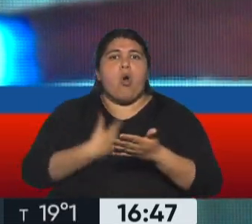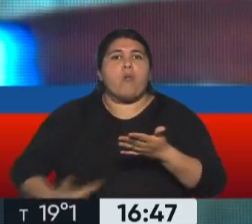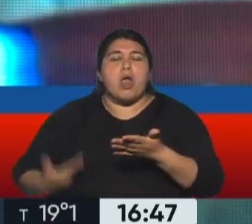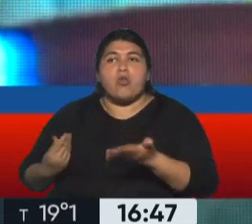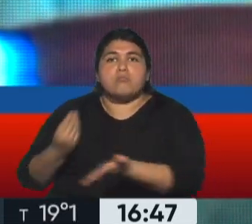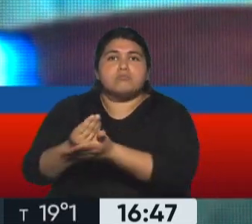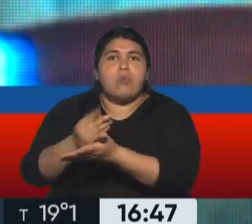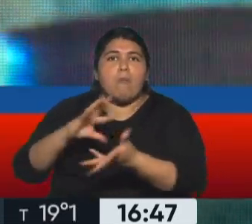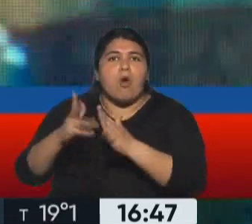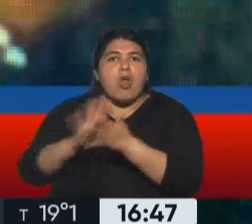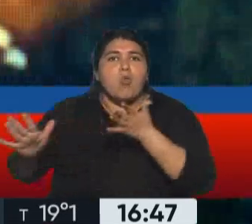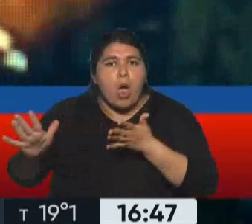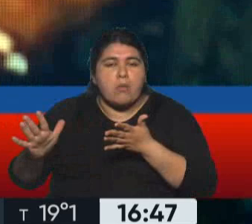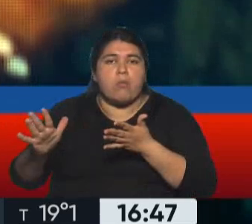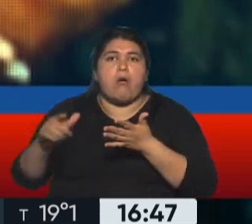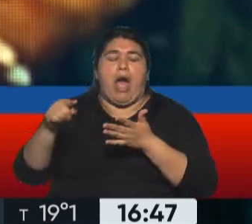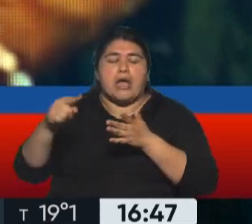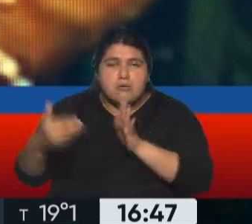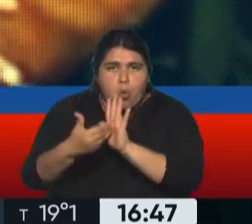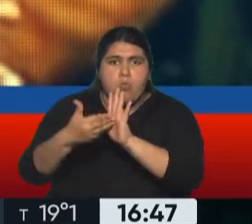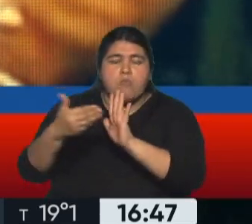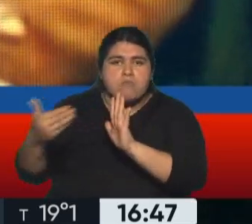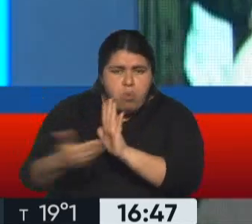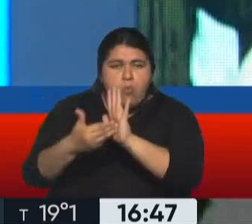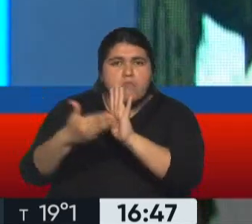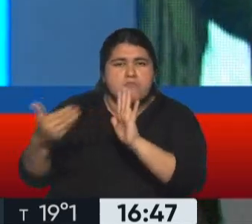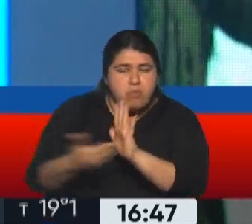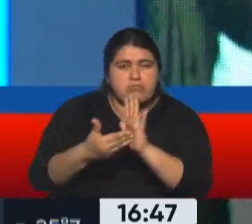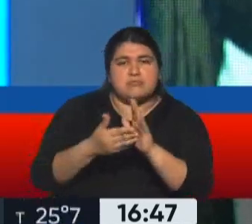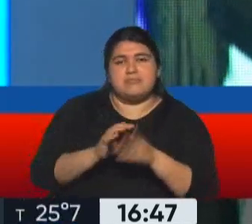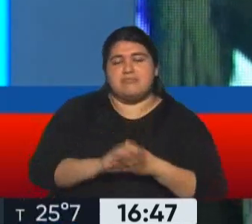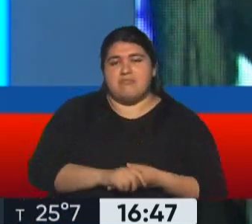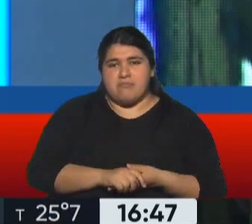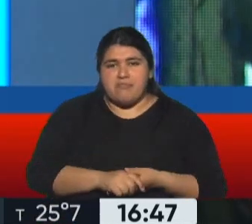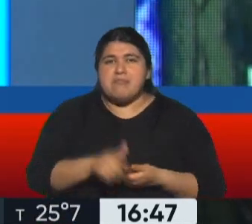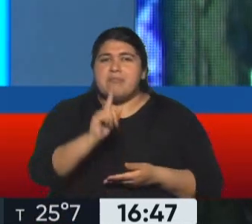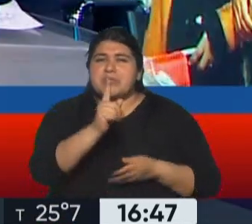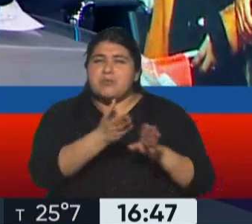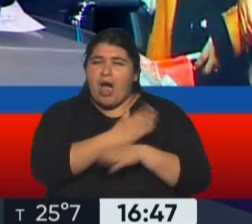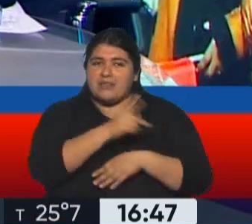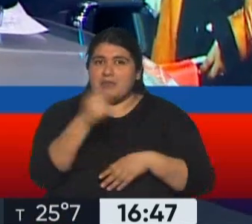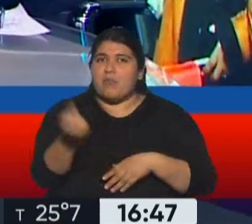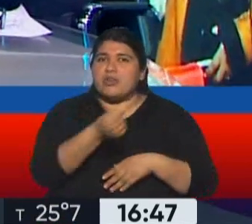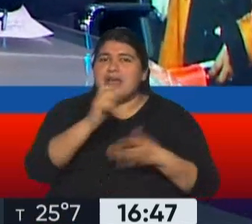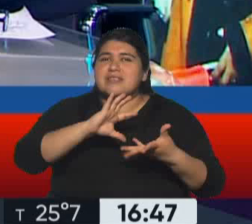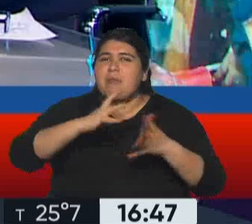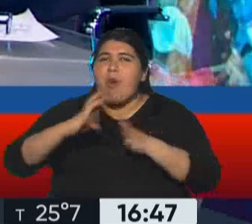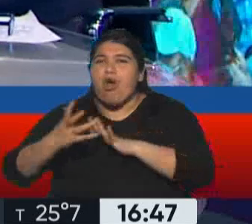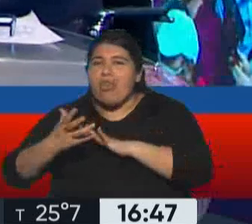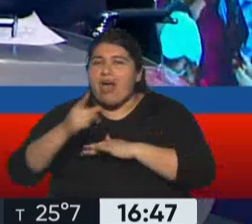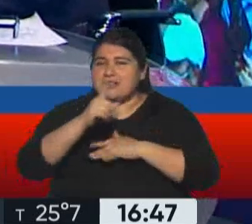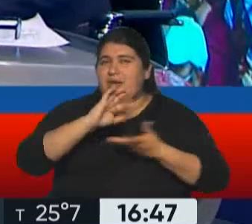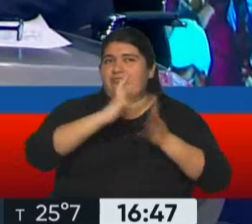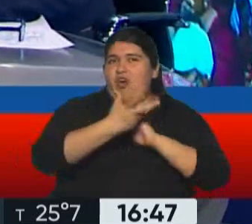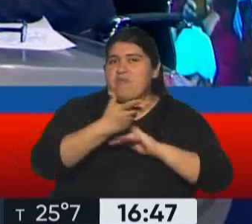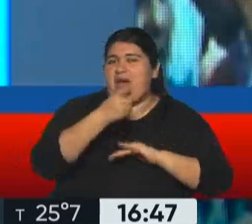en ese país, bueno, empiezan a encontrar sus limitantes, ¿no? Fíjate vos si estamos hablando o no de importar modelos, que uno de los conflictos que tiene